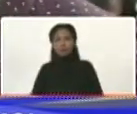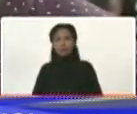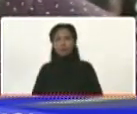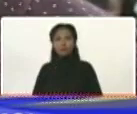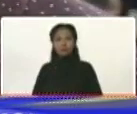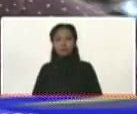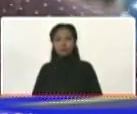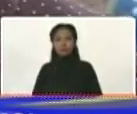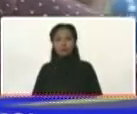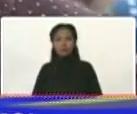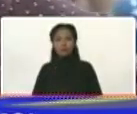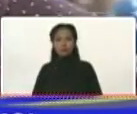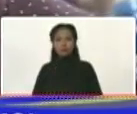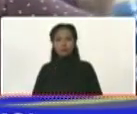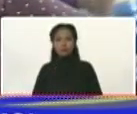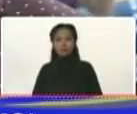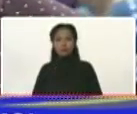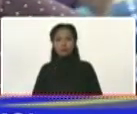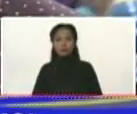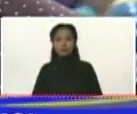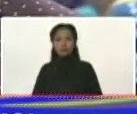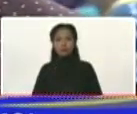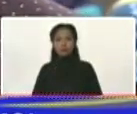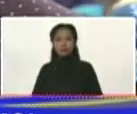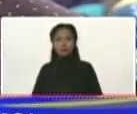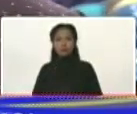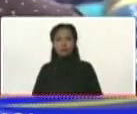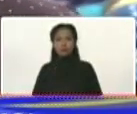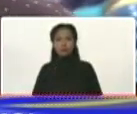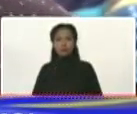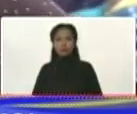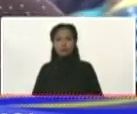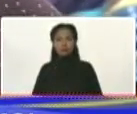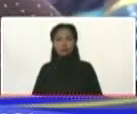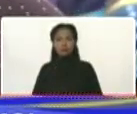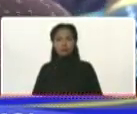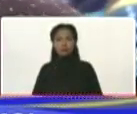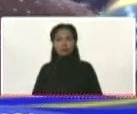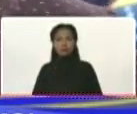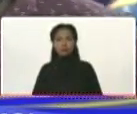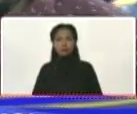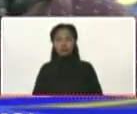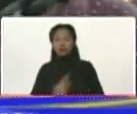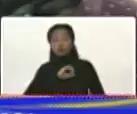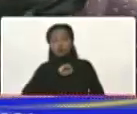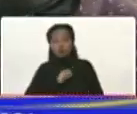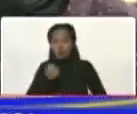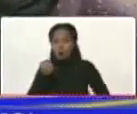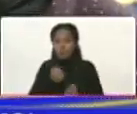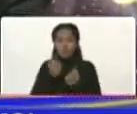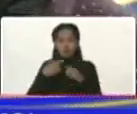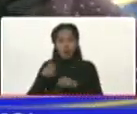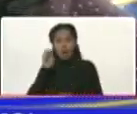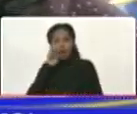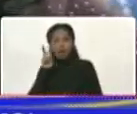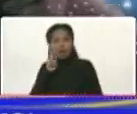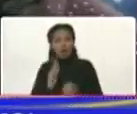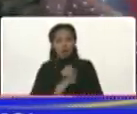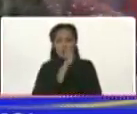Et on est solidaire avec le leader Evo. Y somos solidarios con el líder Evo.